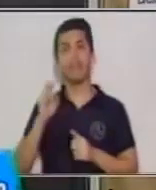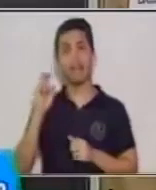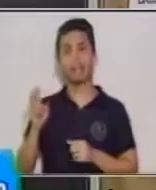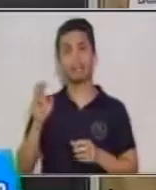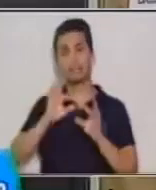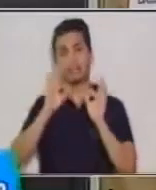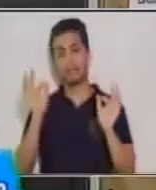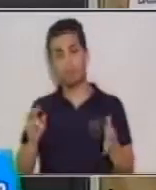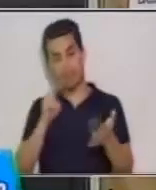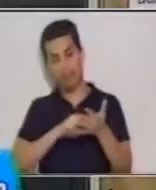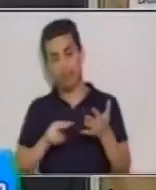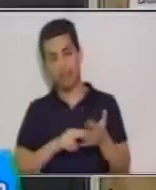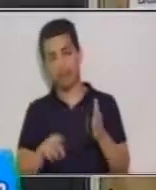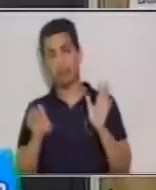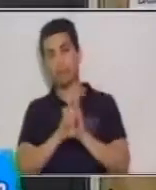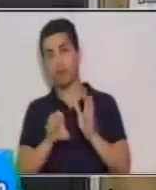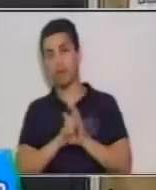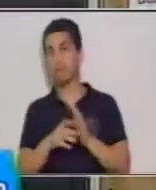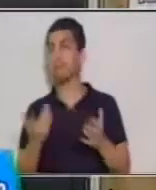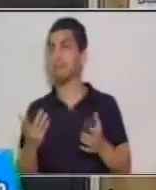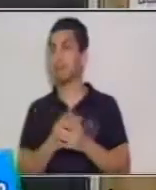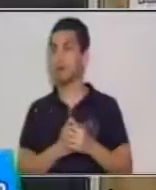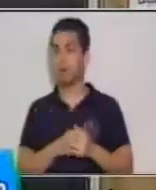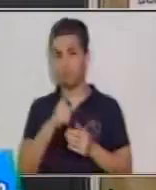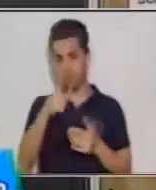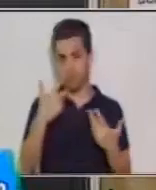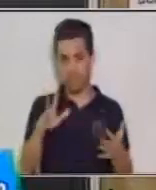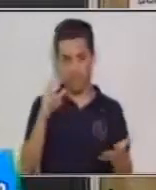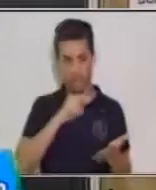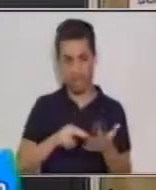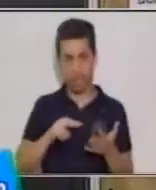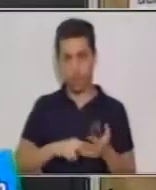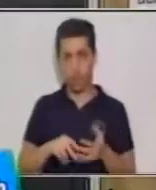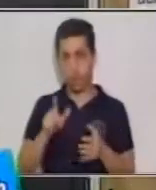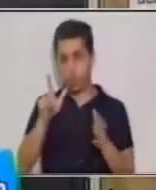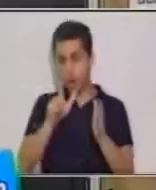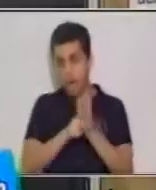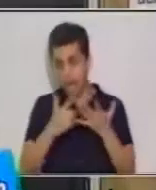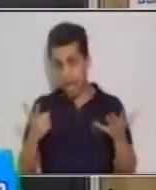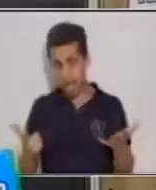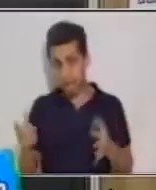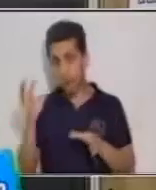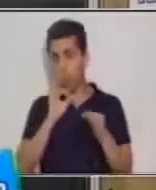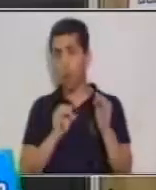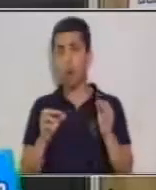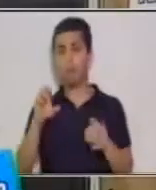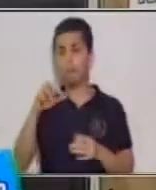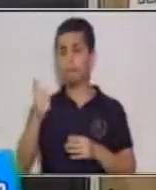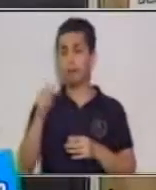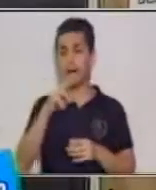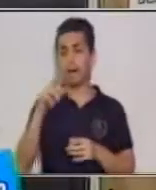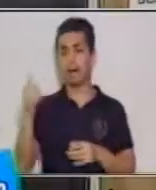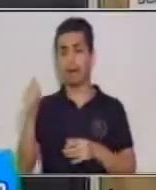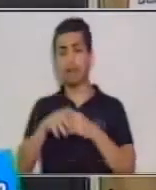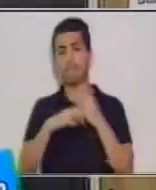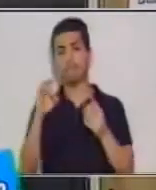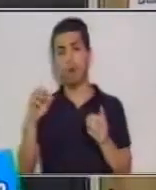lectura, por ejemplo, ¿has leído algún libro o algún párrafo de algún